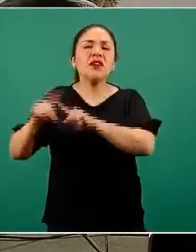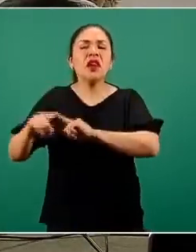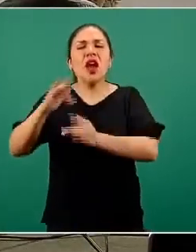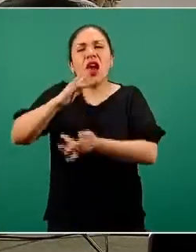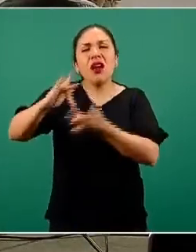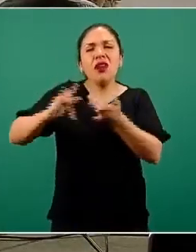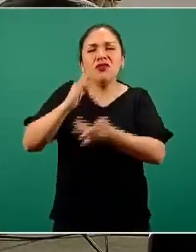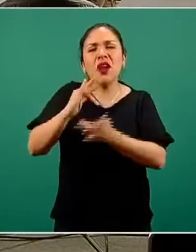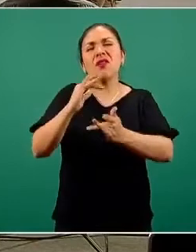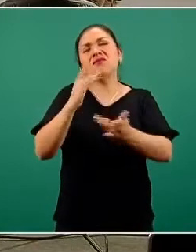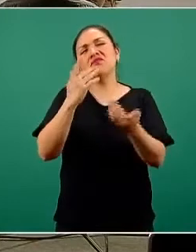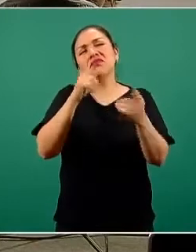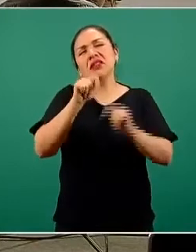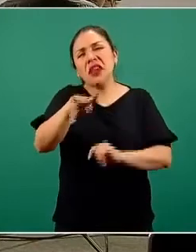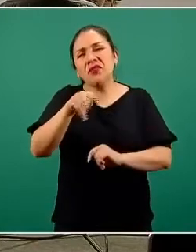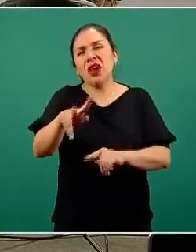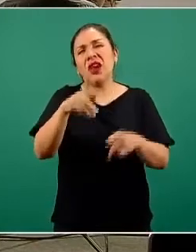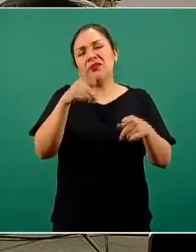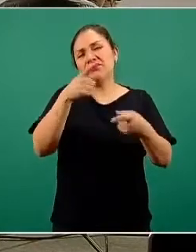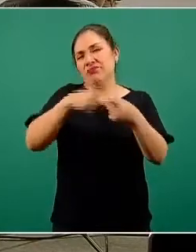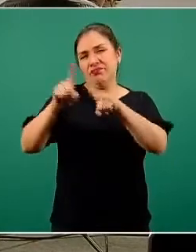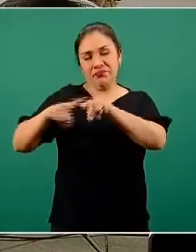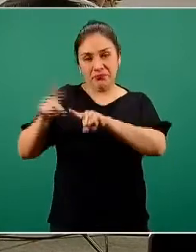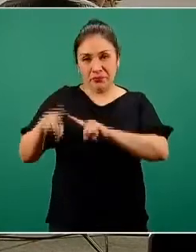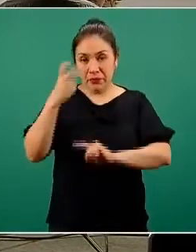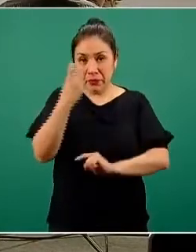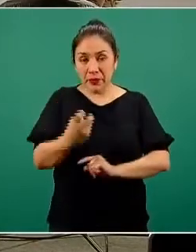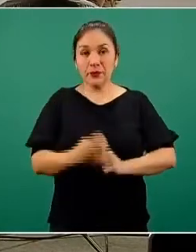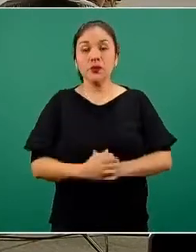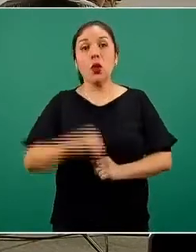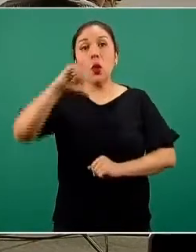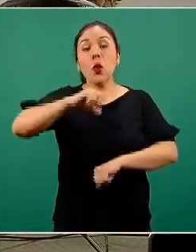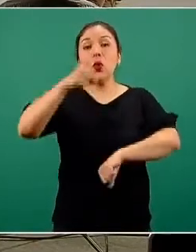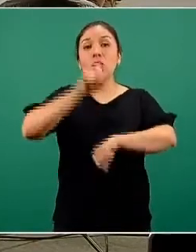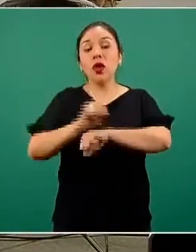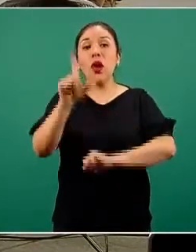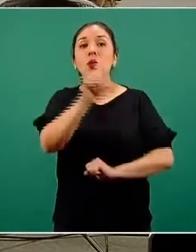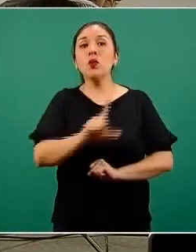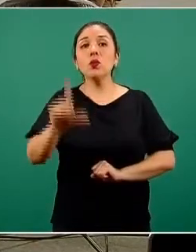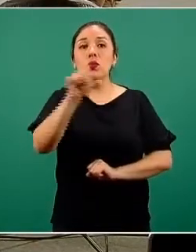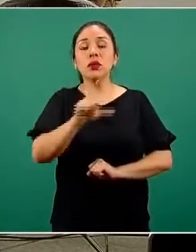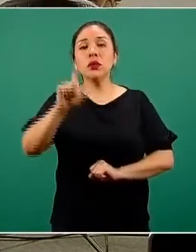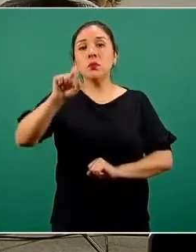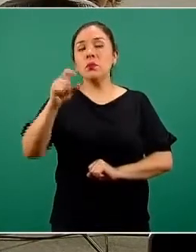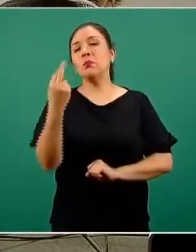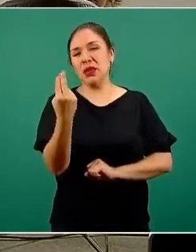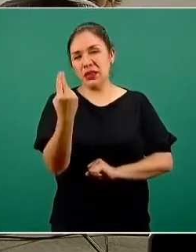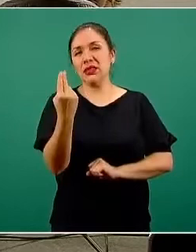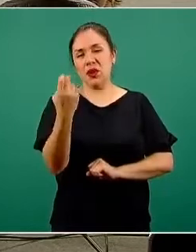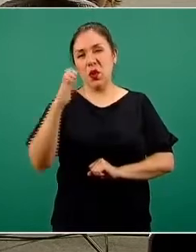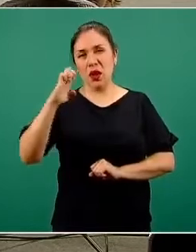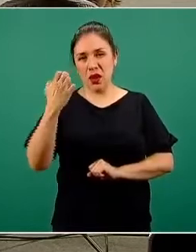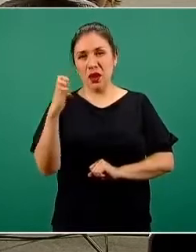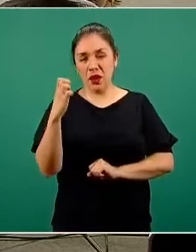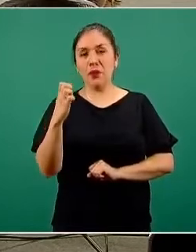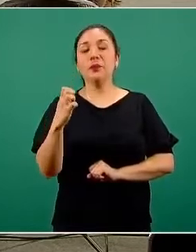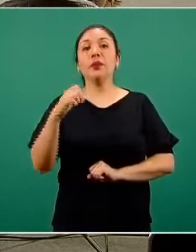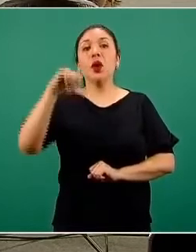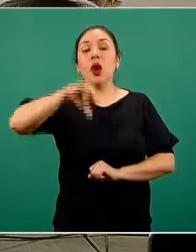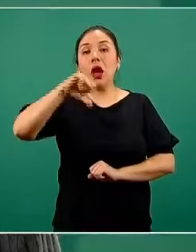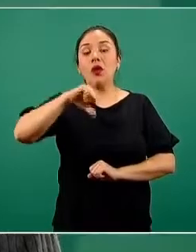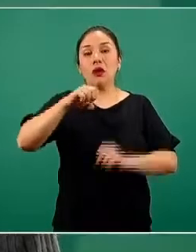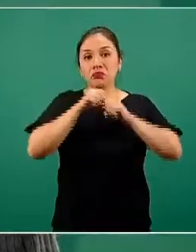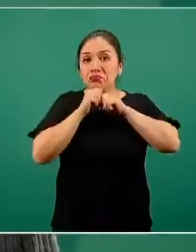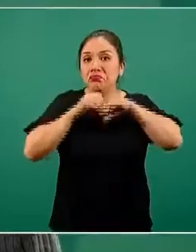de comunicación y redes sociales. El día de hoy es lunes 25 de enero. Estamos